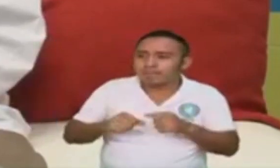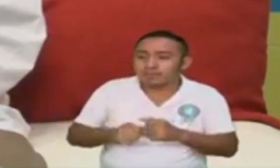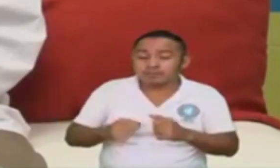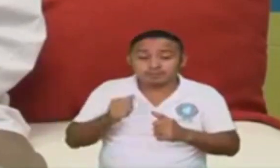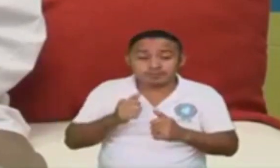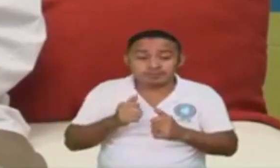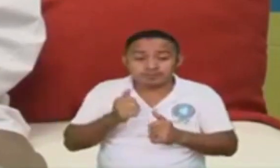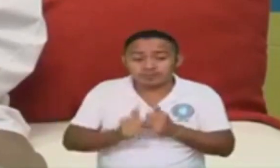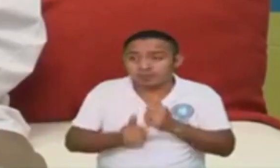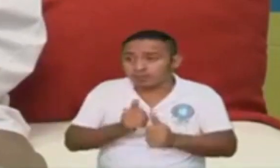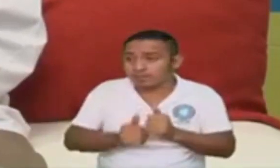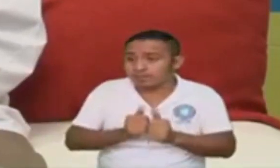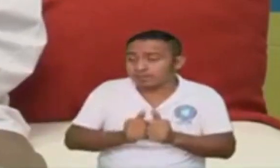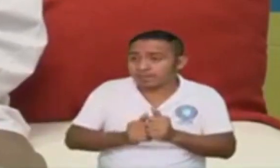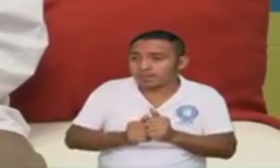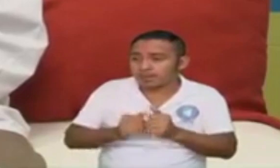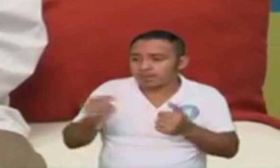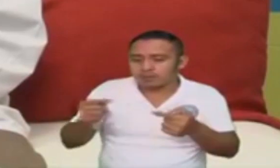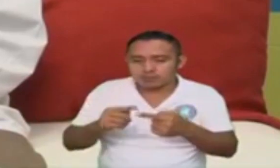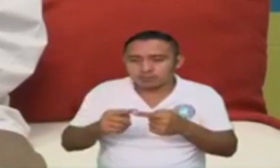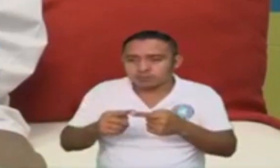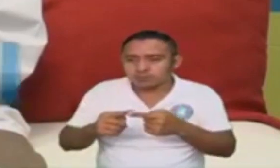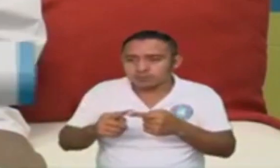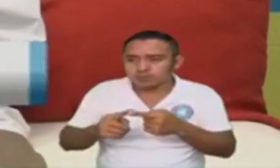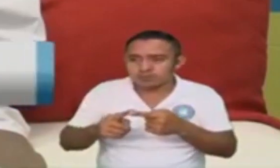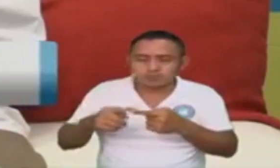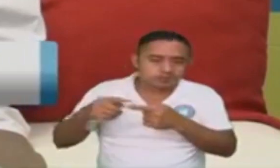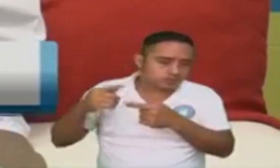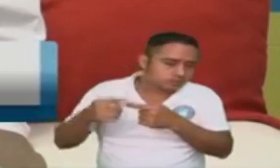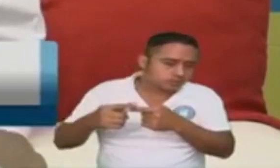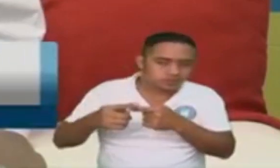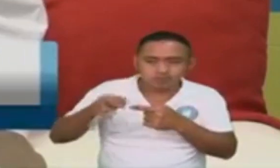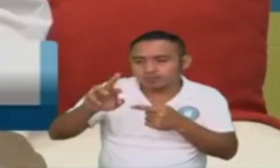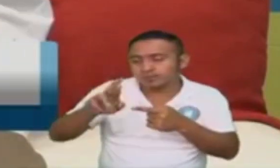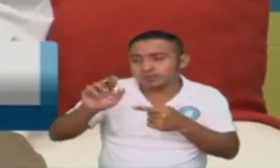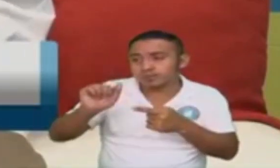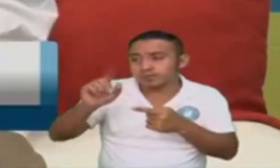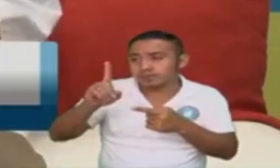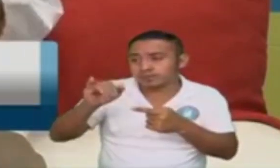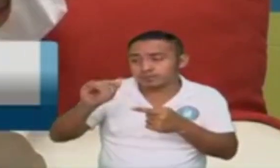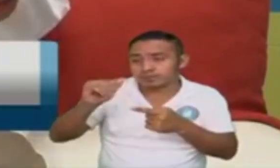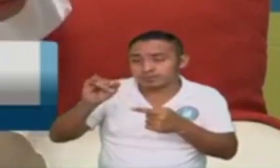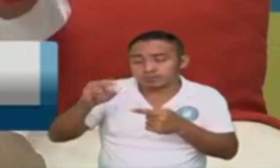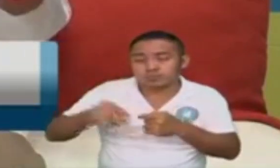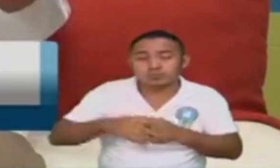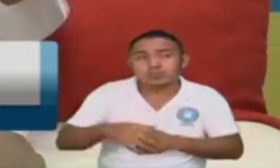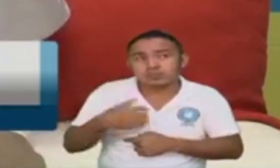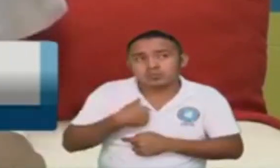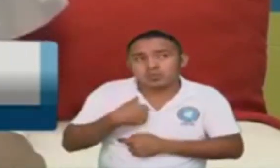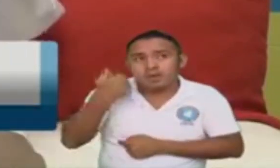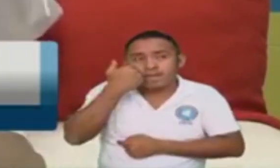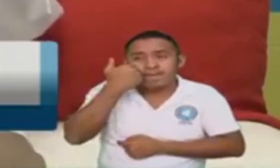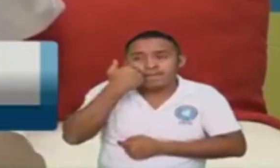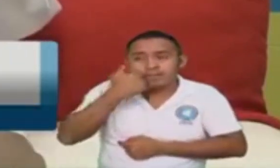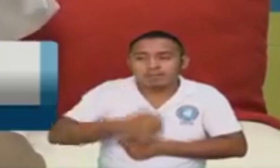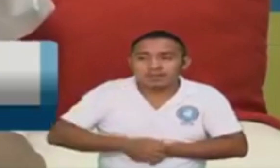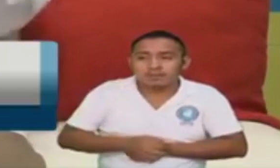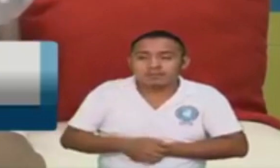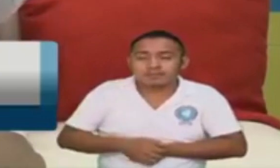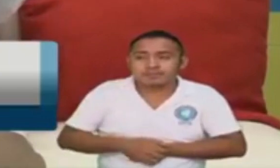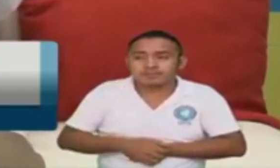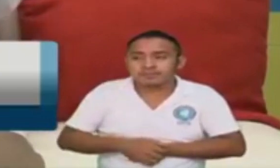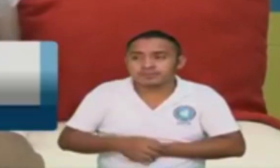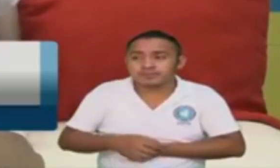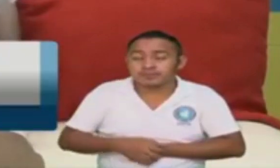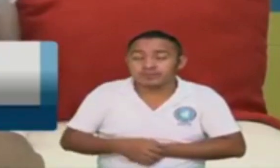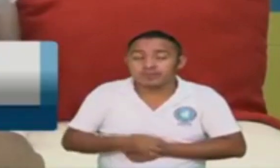radiaciones, traumatismos de la glándula, radiaciones. Por ejemplo, si tenés una enfermedad diferente en el cuello, un linfoma, te